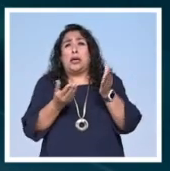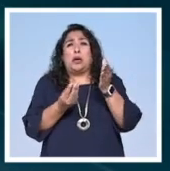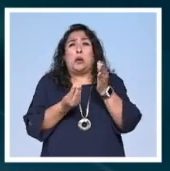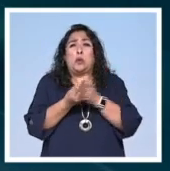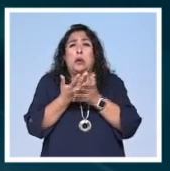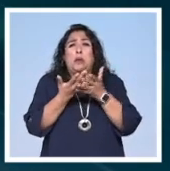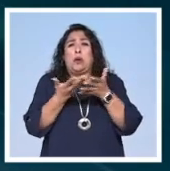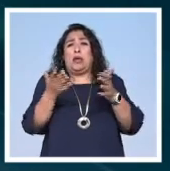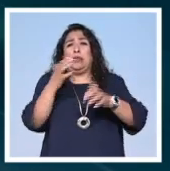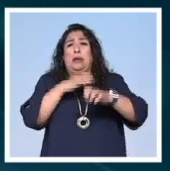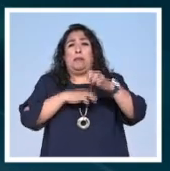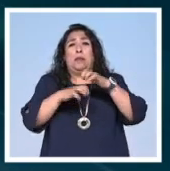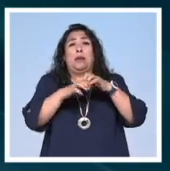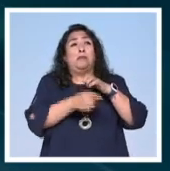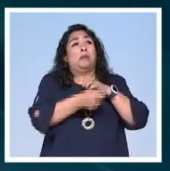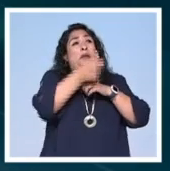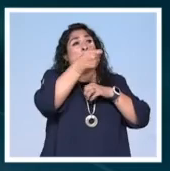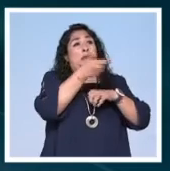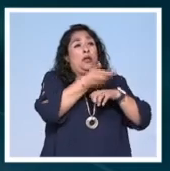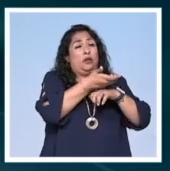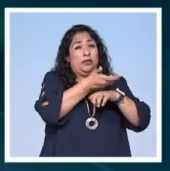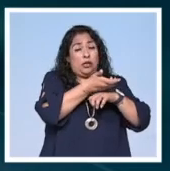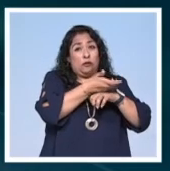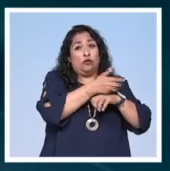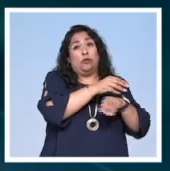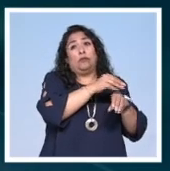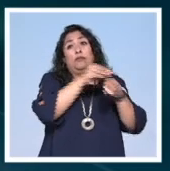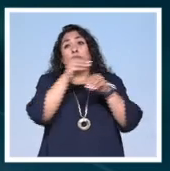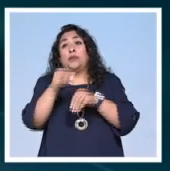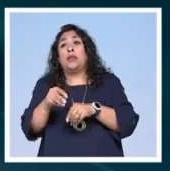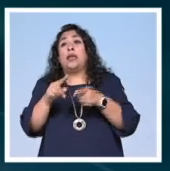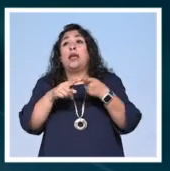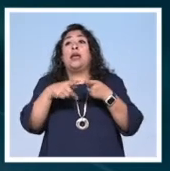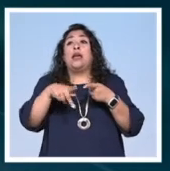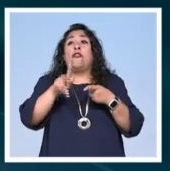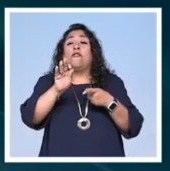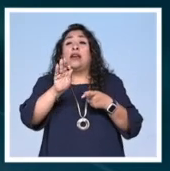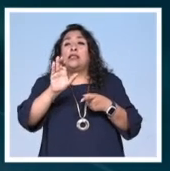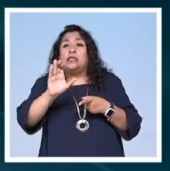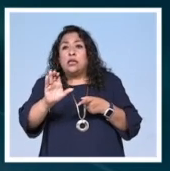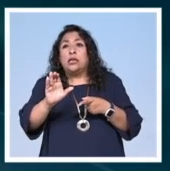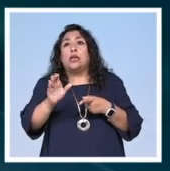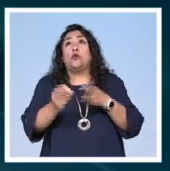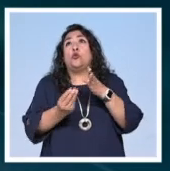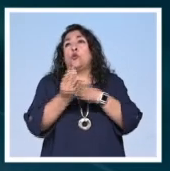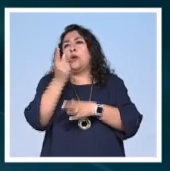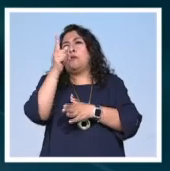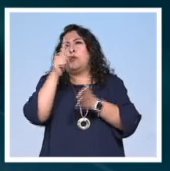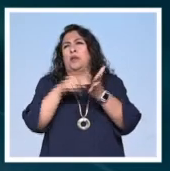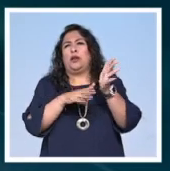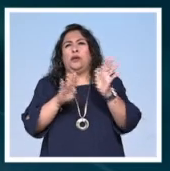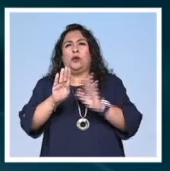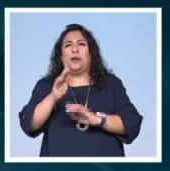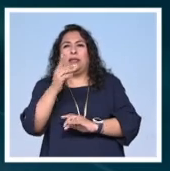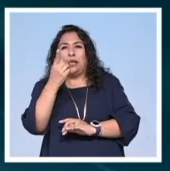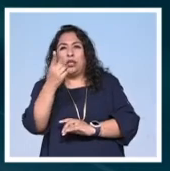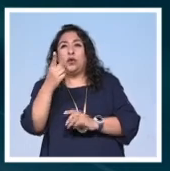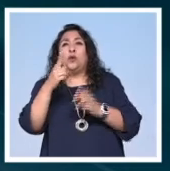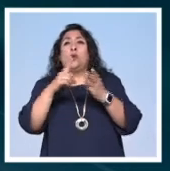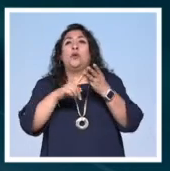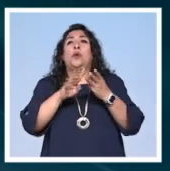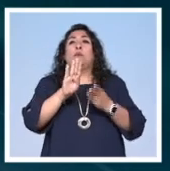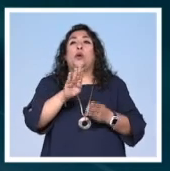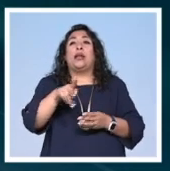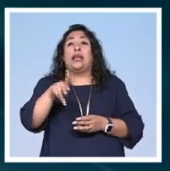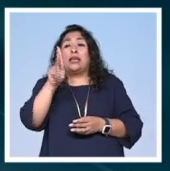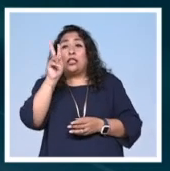gigante nacido en Estados Unidos Kentucky Fried Chicken por ejemplo debutó en 1991 y Burger King